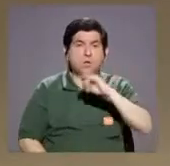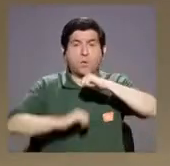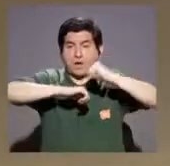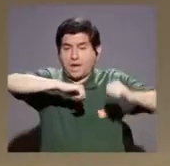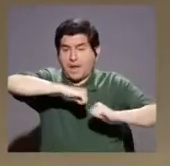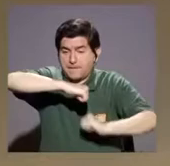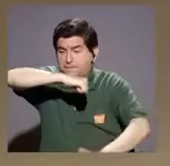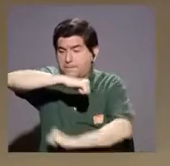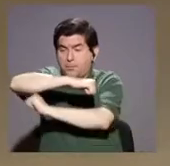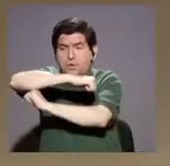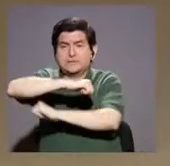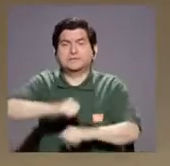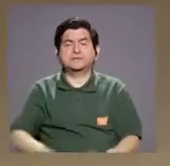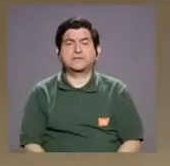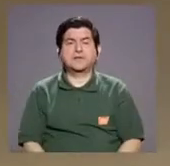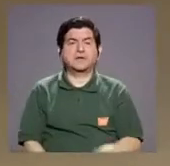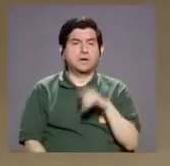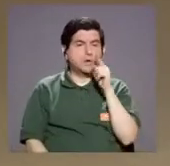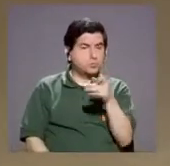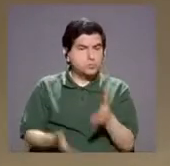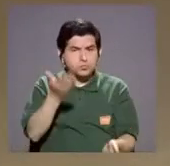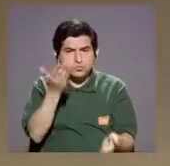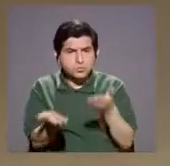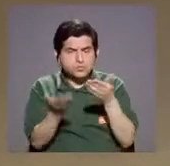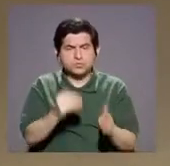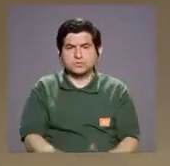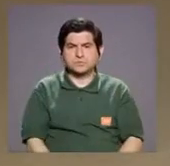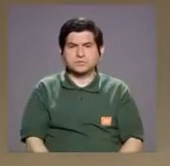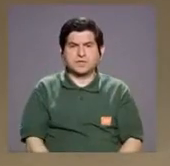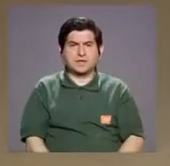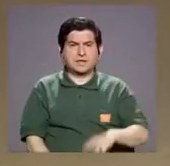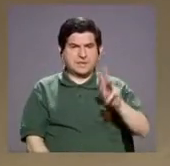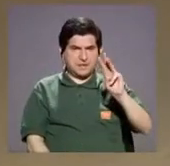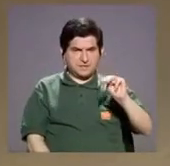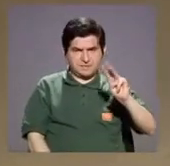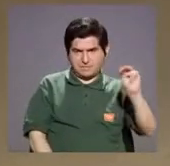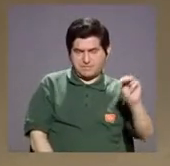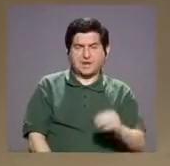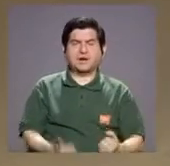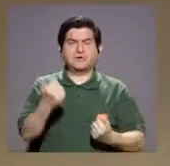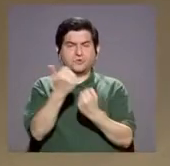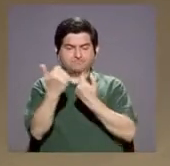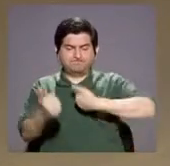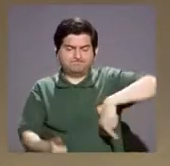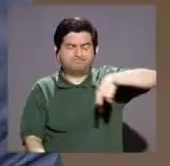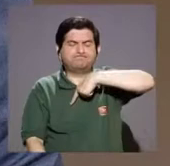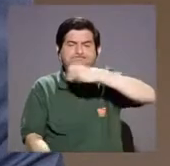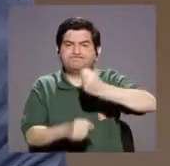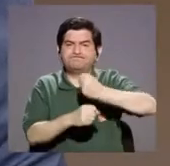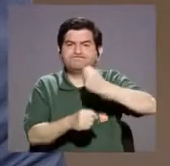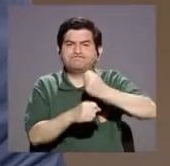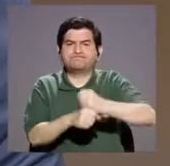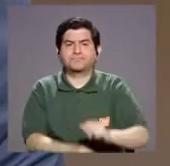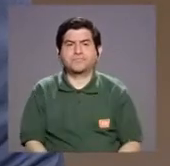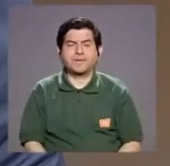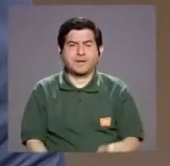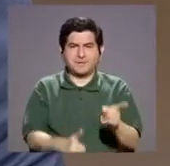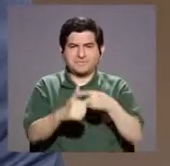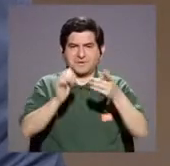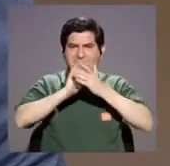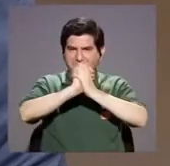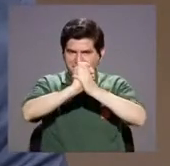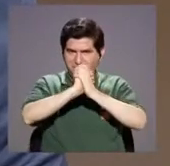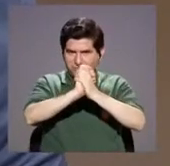don marlon que usted y nos ha apoyado en esa tarea bueno primero lo felicito